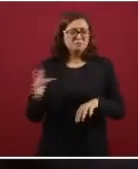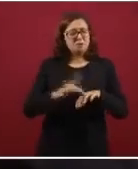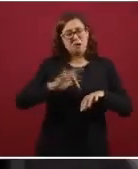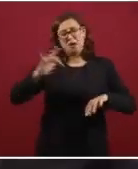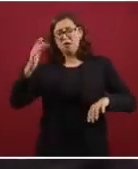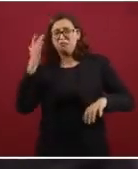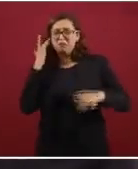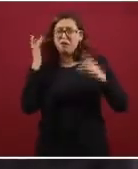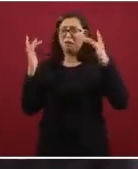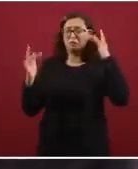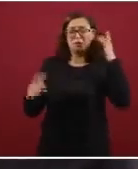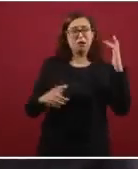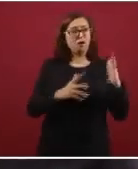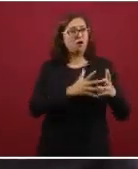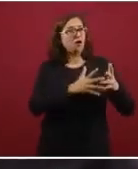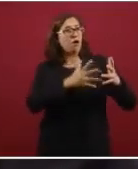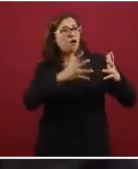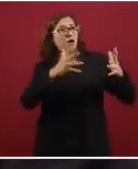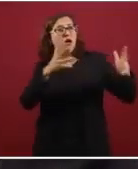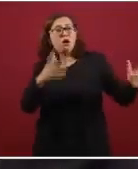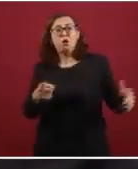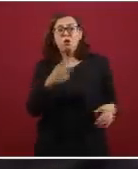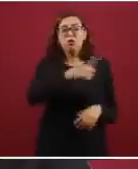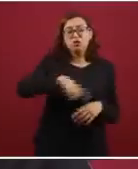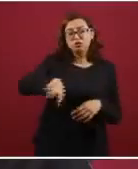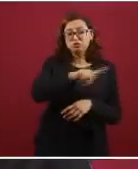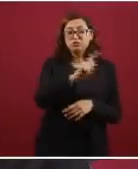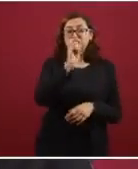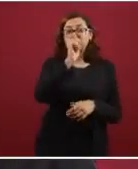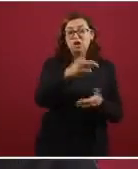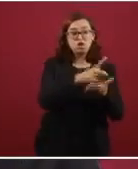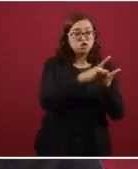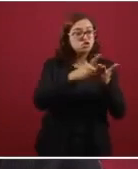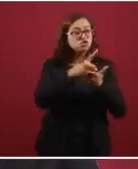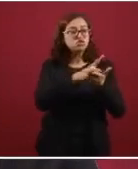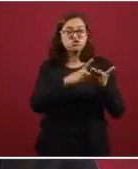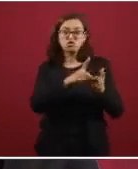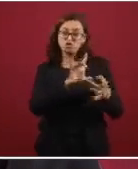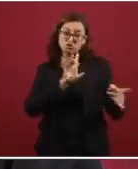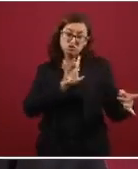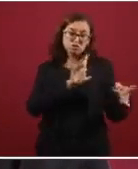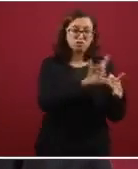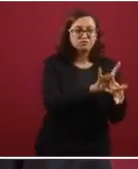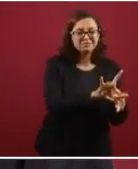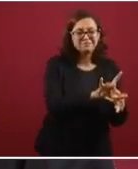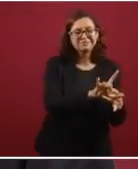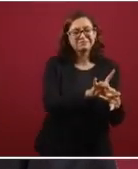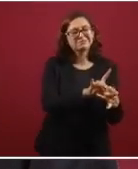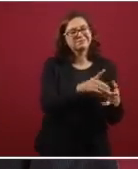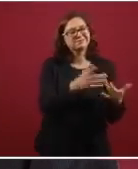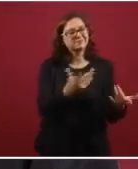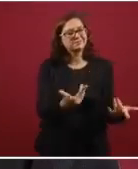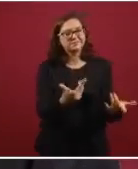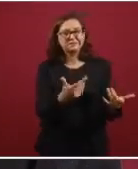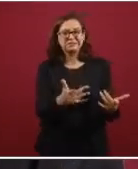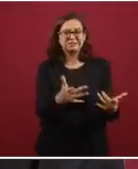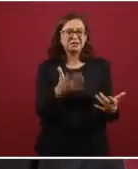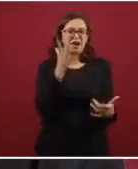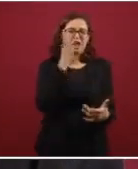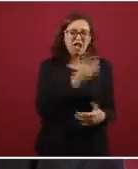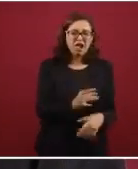alhajas, todo eso que tiene que ver con lo efímero, con el lujo barato.